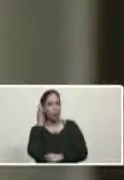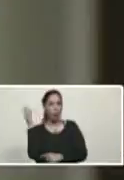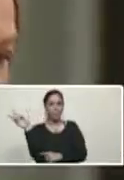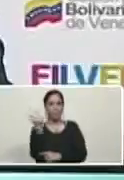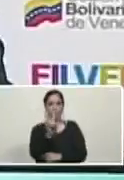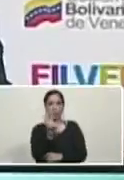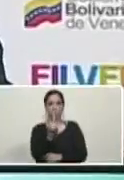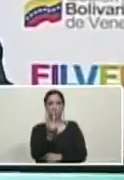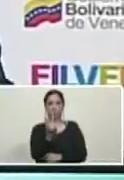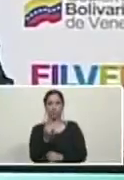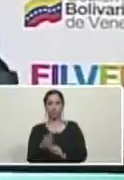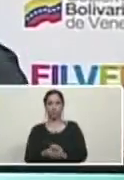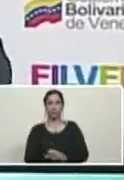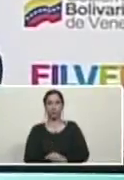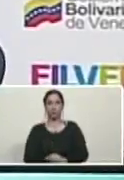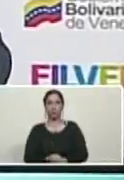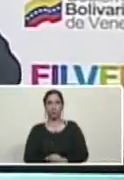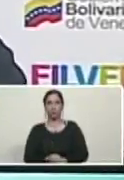venezolana,